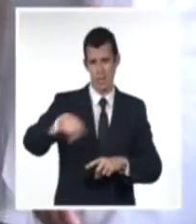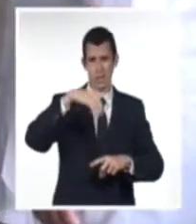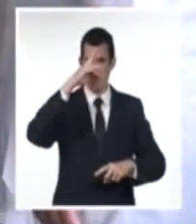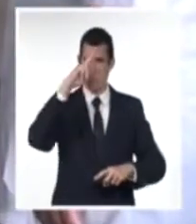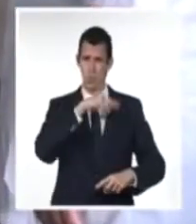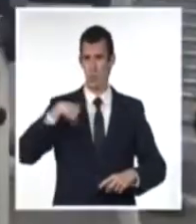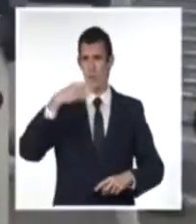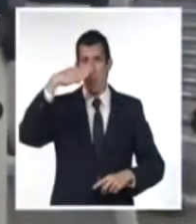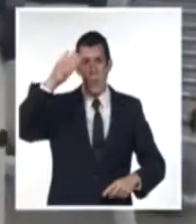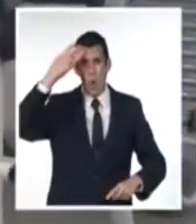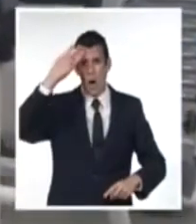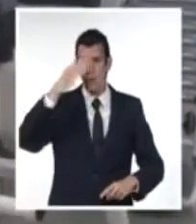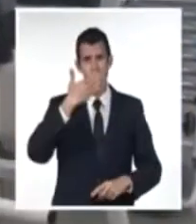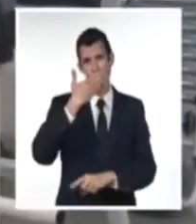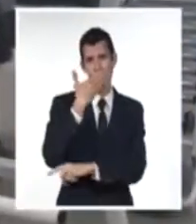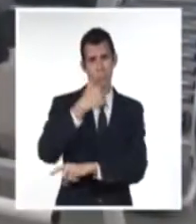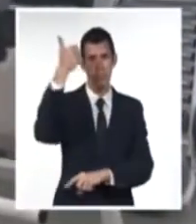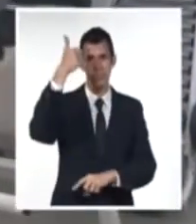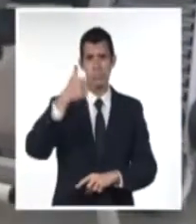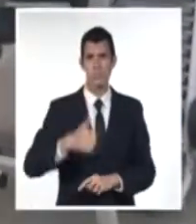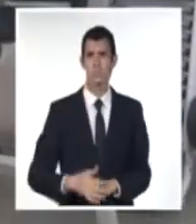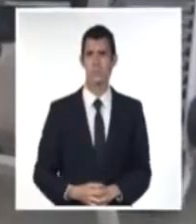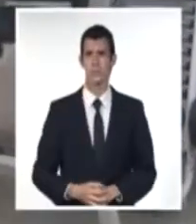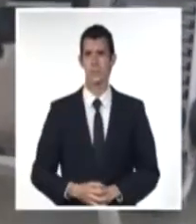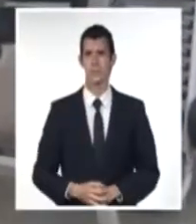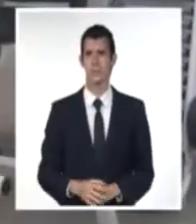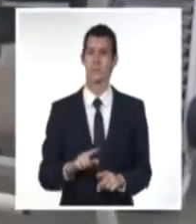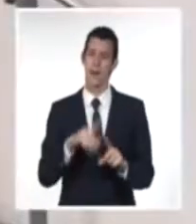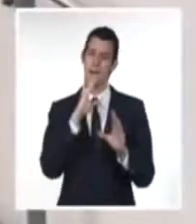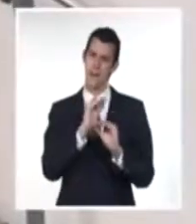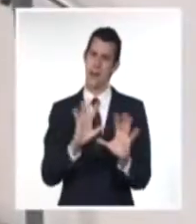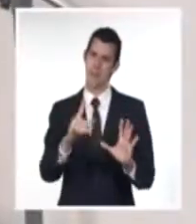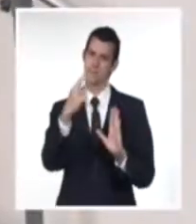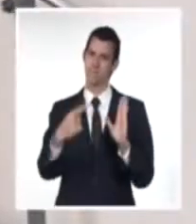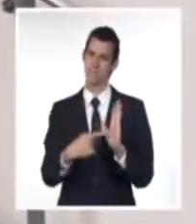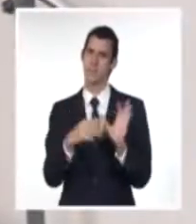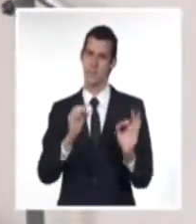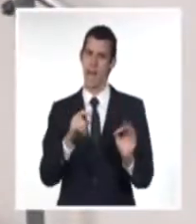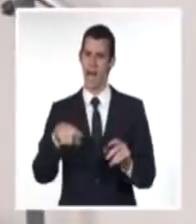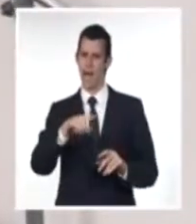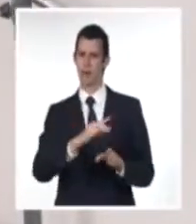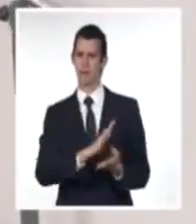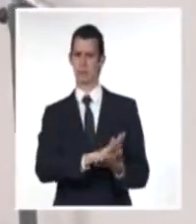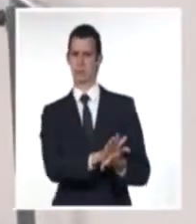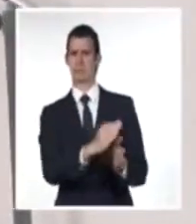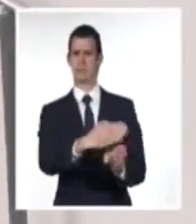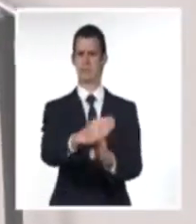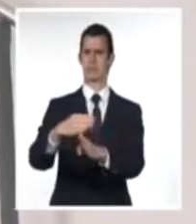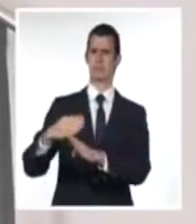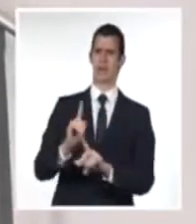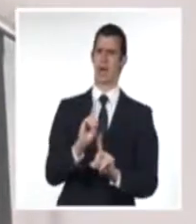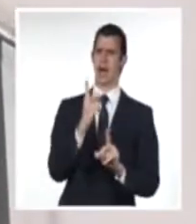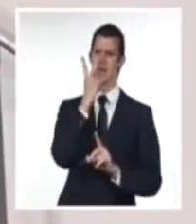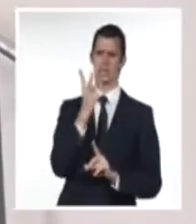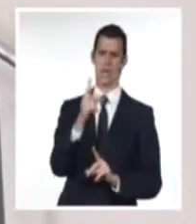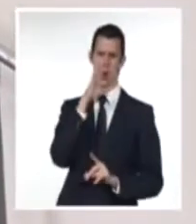que hacen de la rehabilitación una fortaleza para la que no existe exclusión cuando de pacientes se trata. Desde